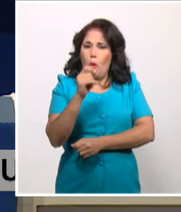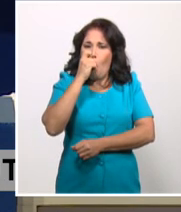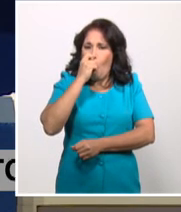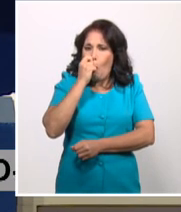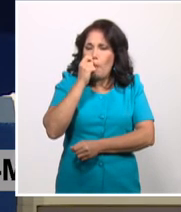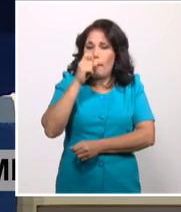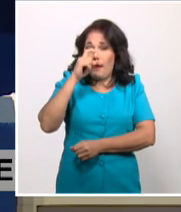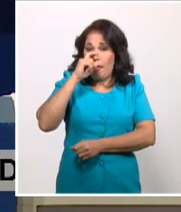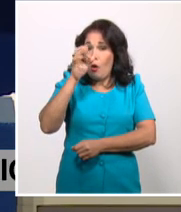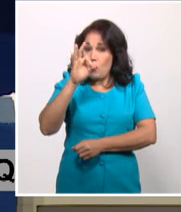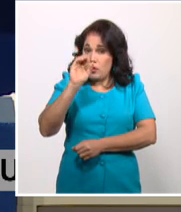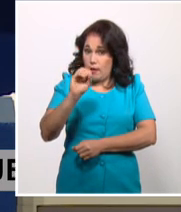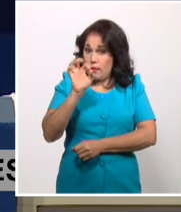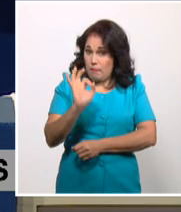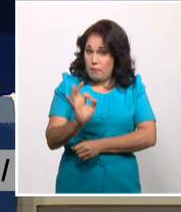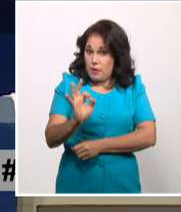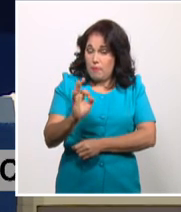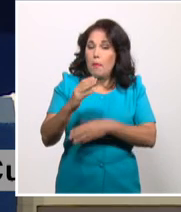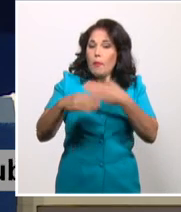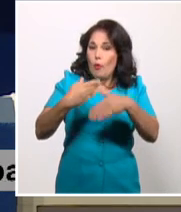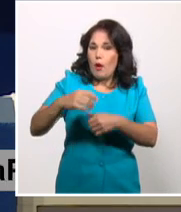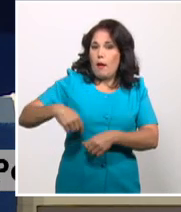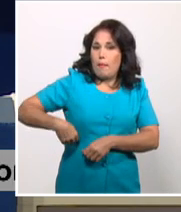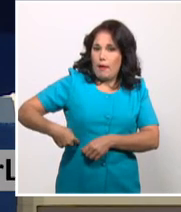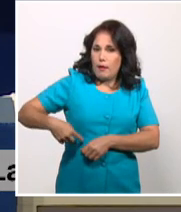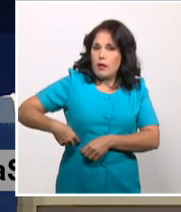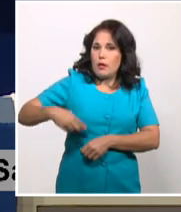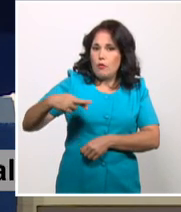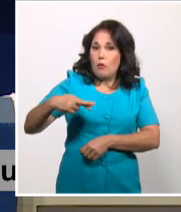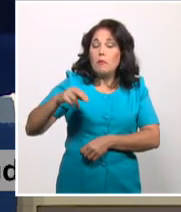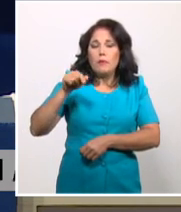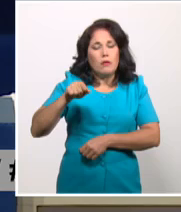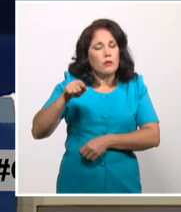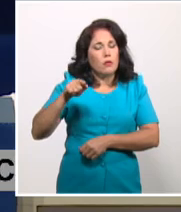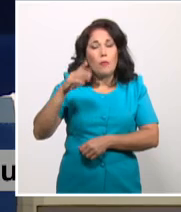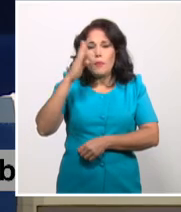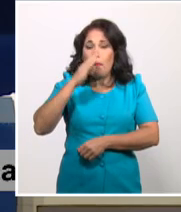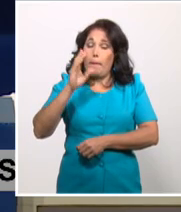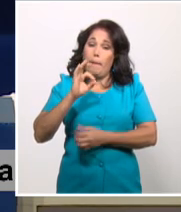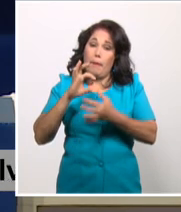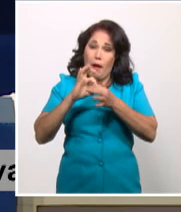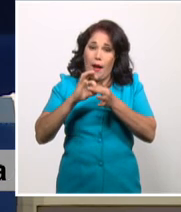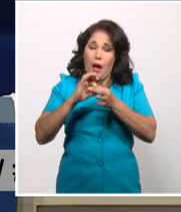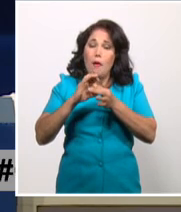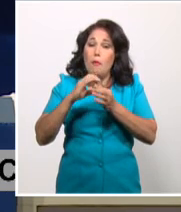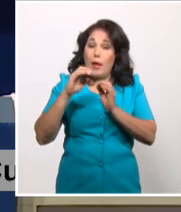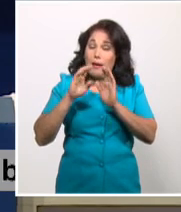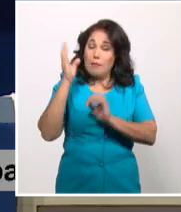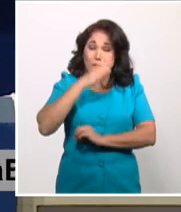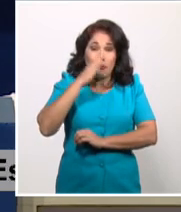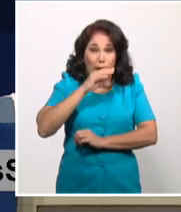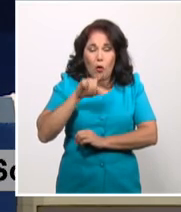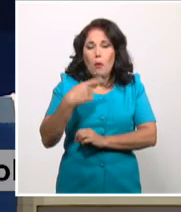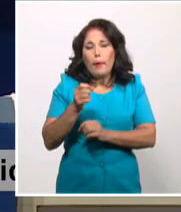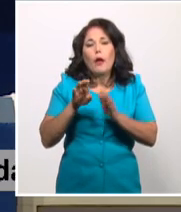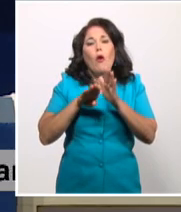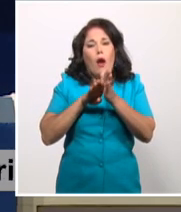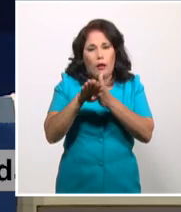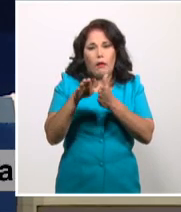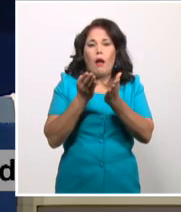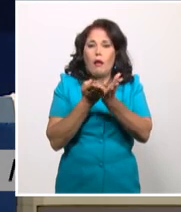una insuficiencia renal crónica, que se reporta como crítico estable. Un paciente de 55